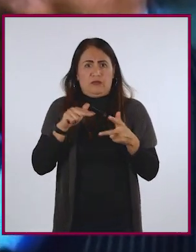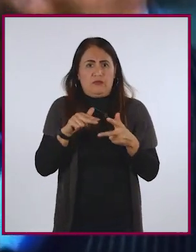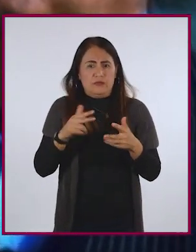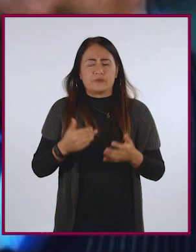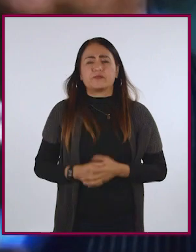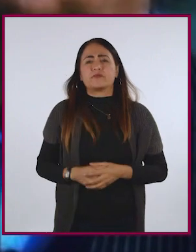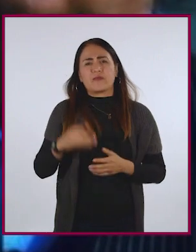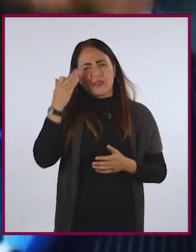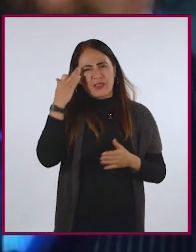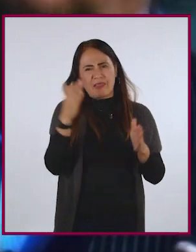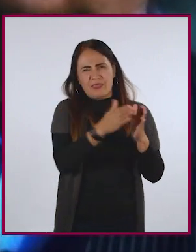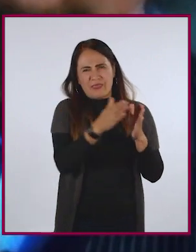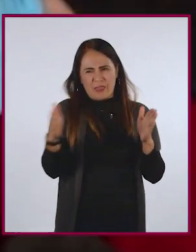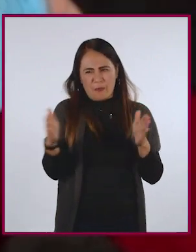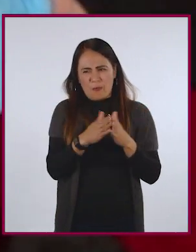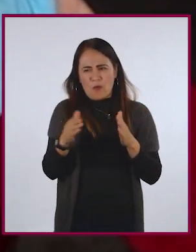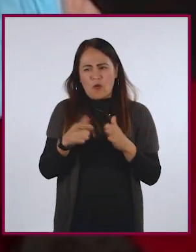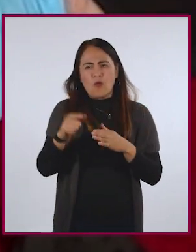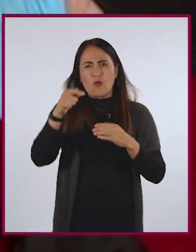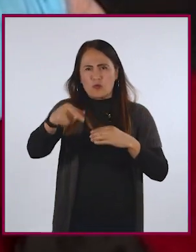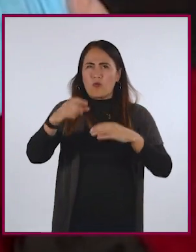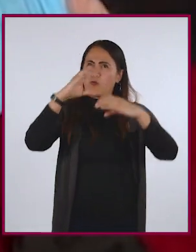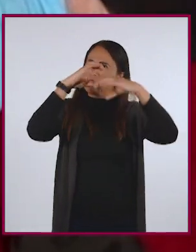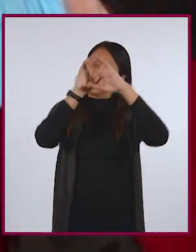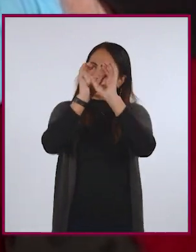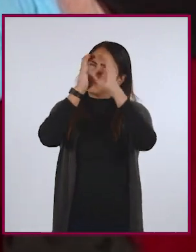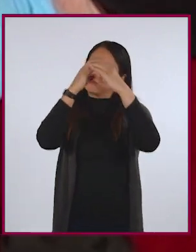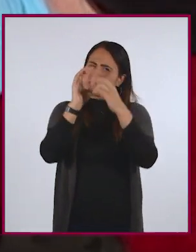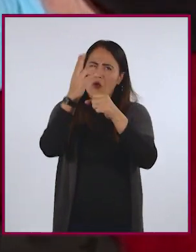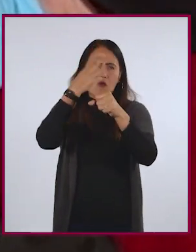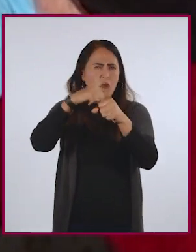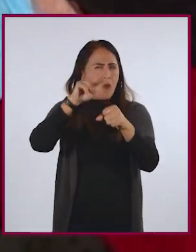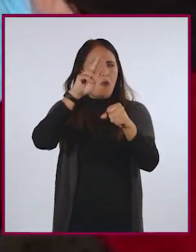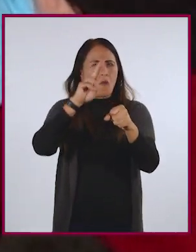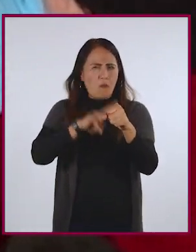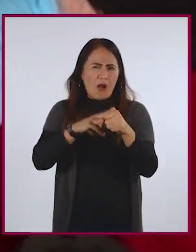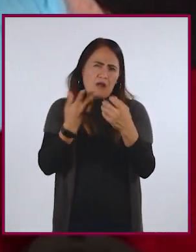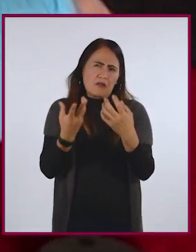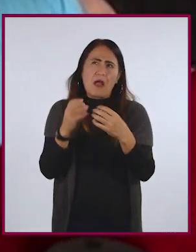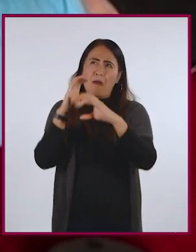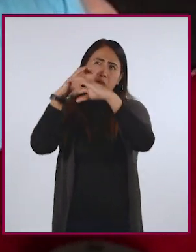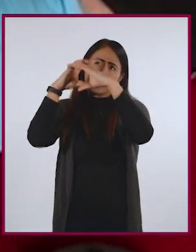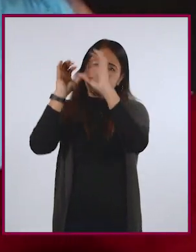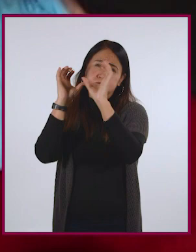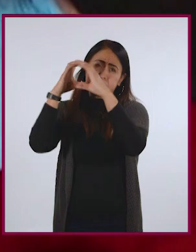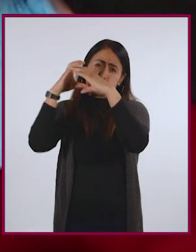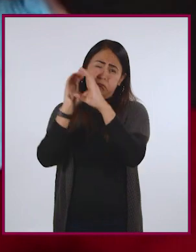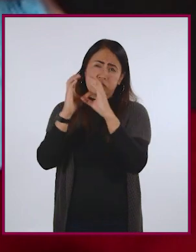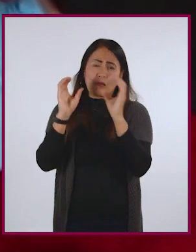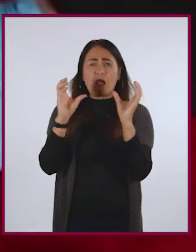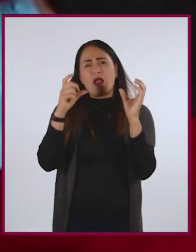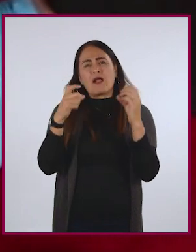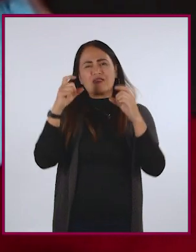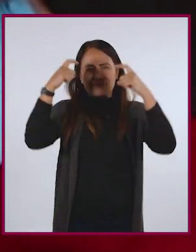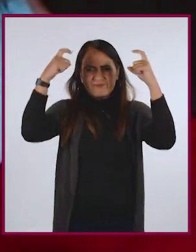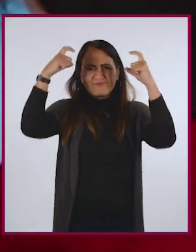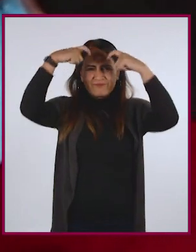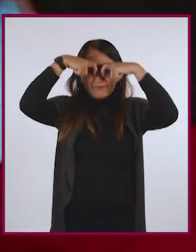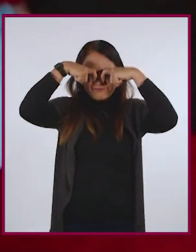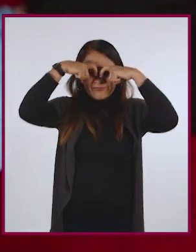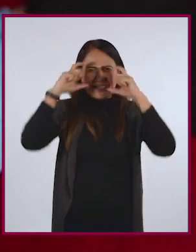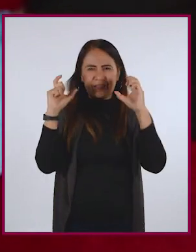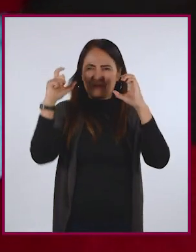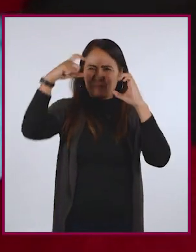mismo periodo, estos dos tipos de telescopios, el telescopio común y digamos el telescopio astronómico, está formado por lentes,